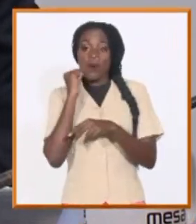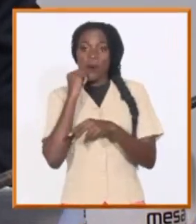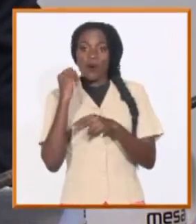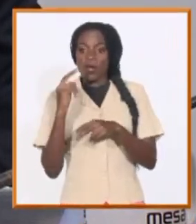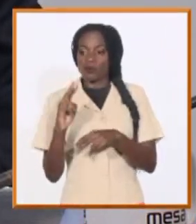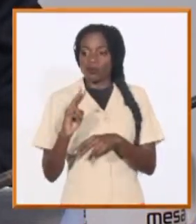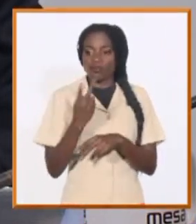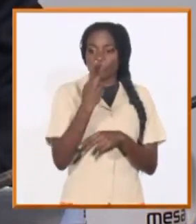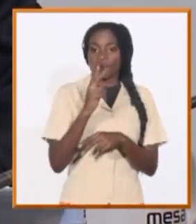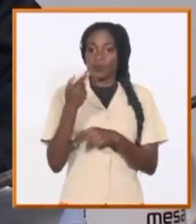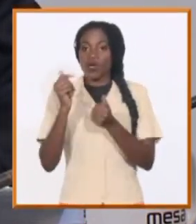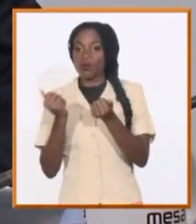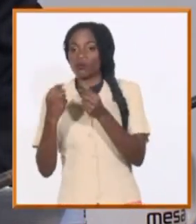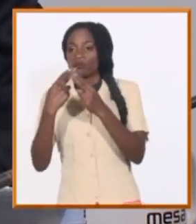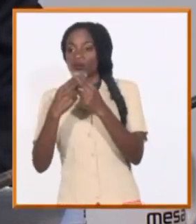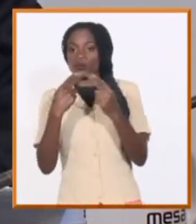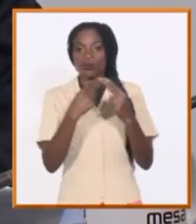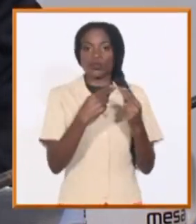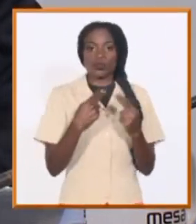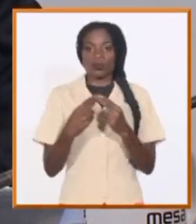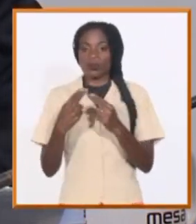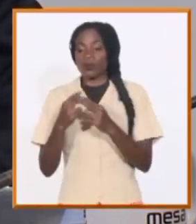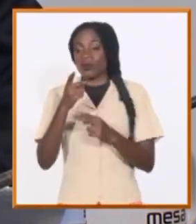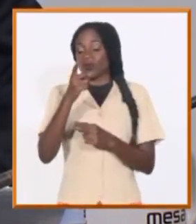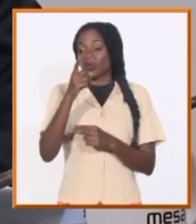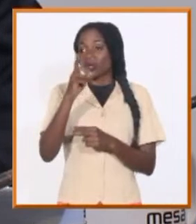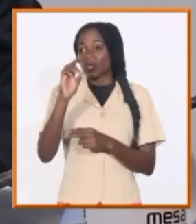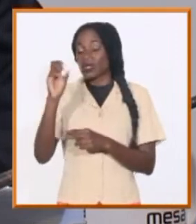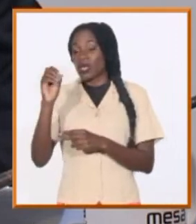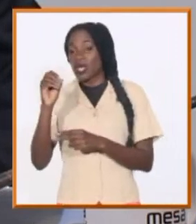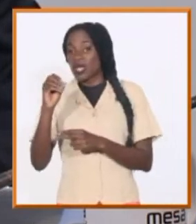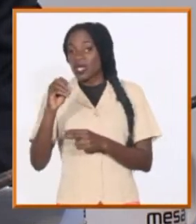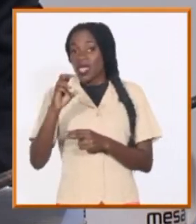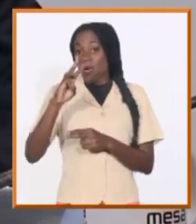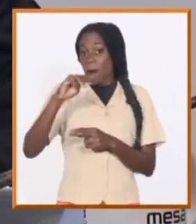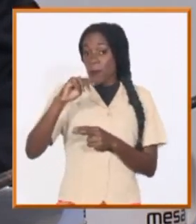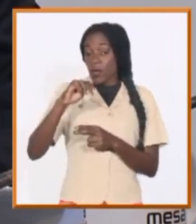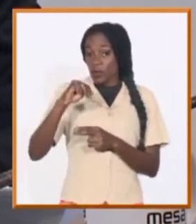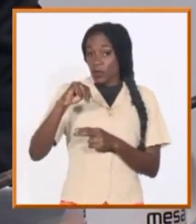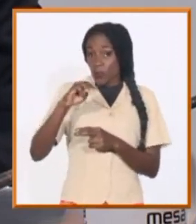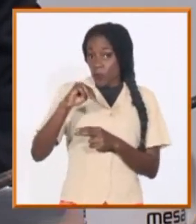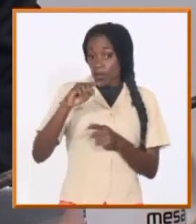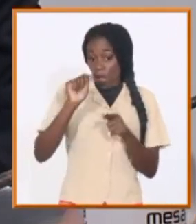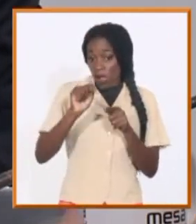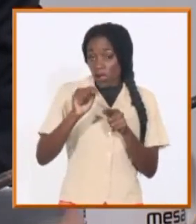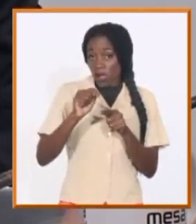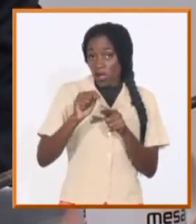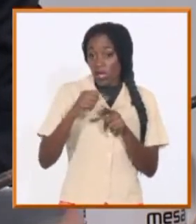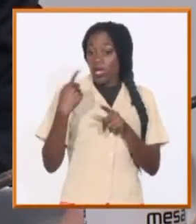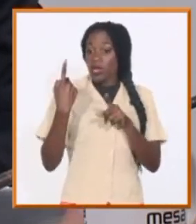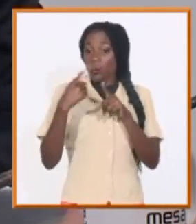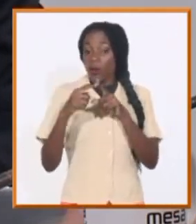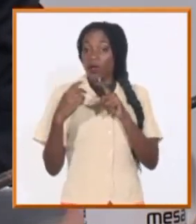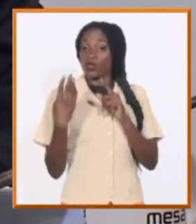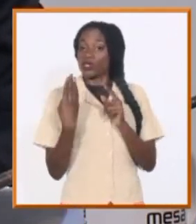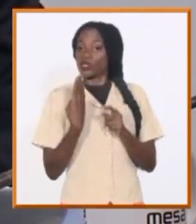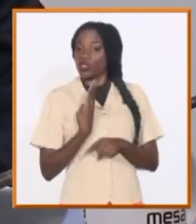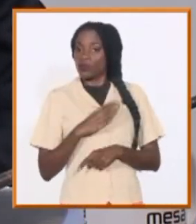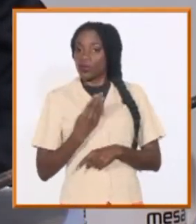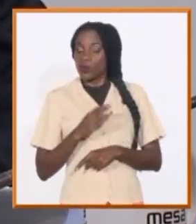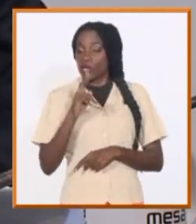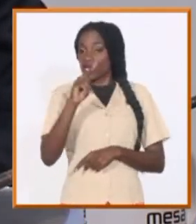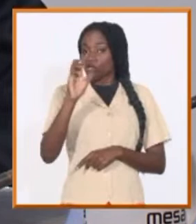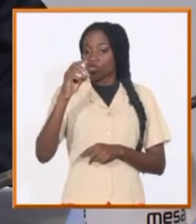Un ejemplo, ¿verdad? Con los 100 metros, con el relevo, los 200 y el relevo. Después la plata en el